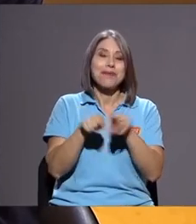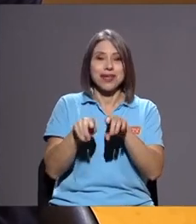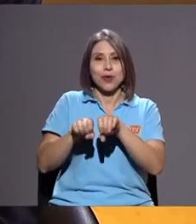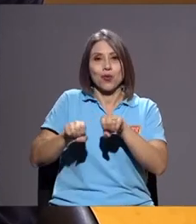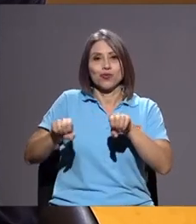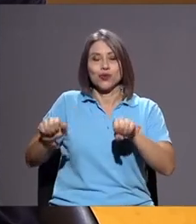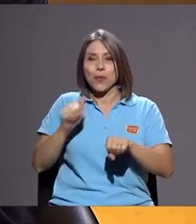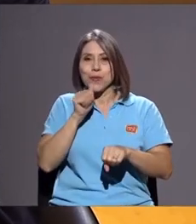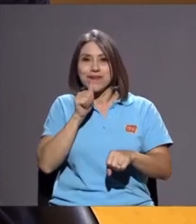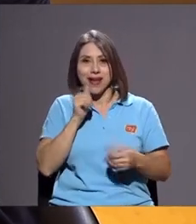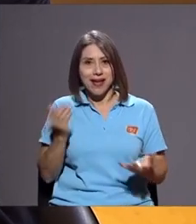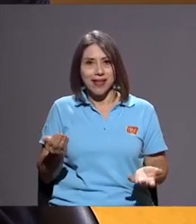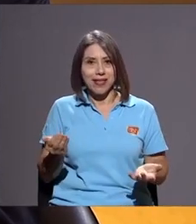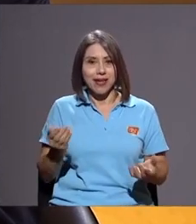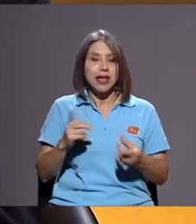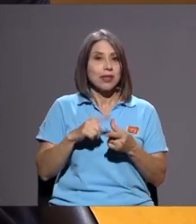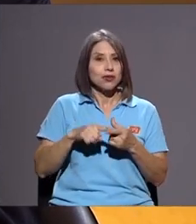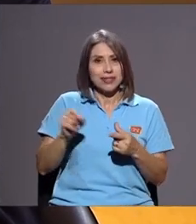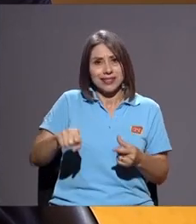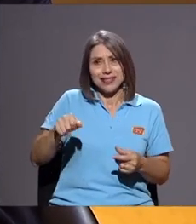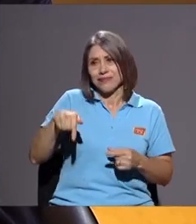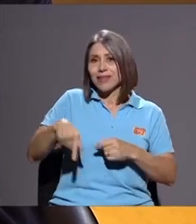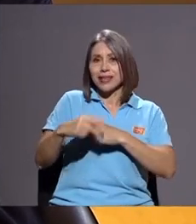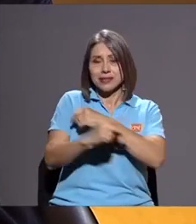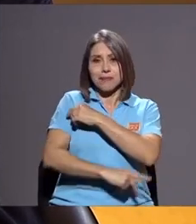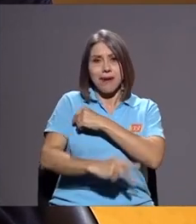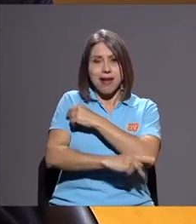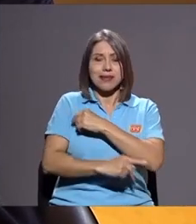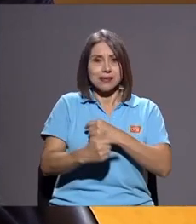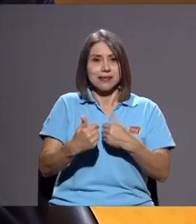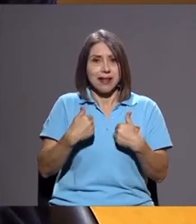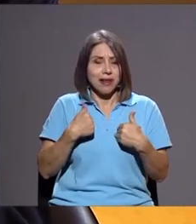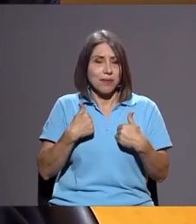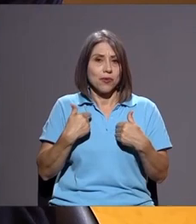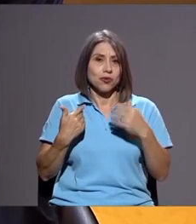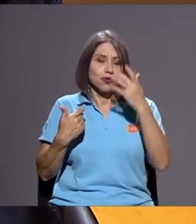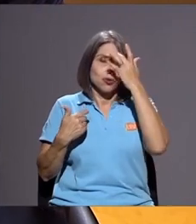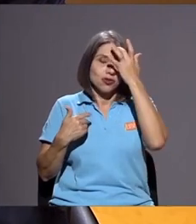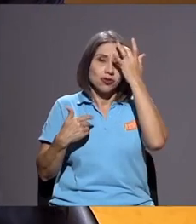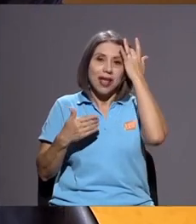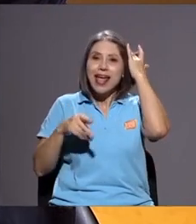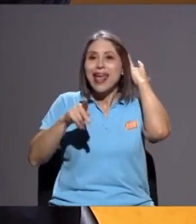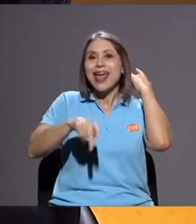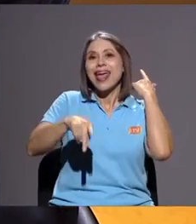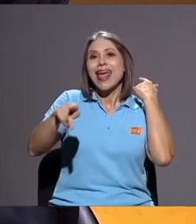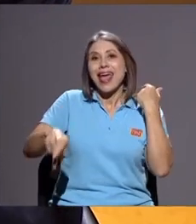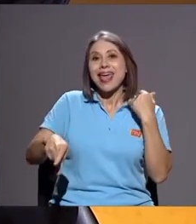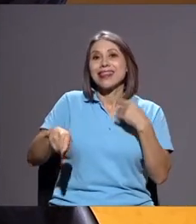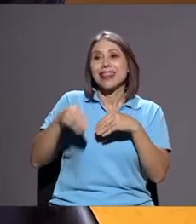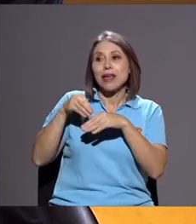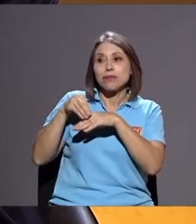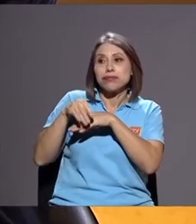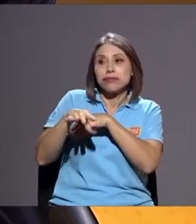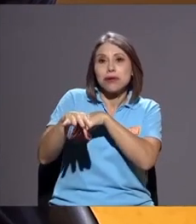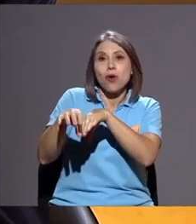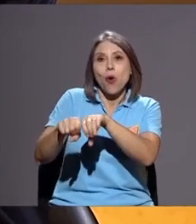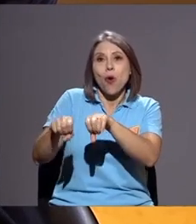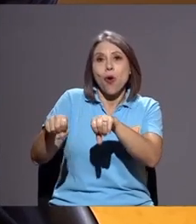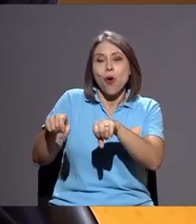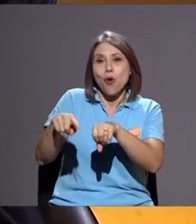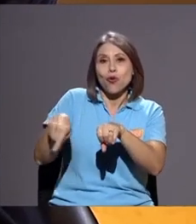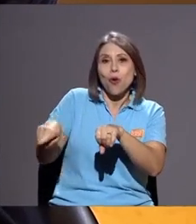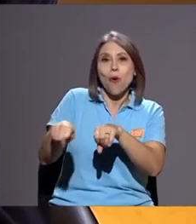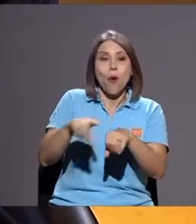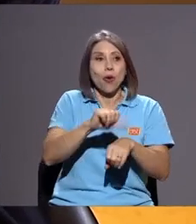privadas entonces si en este país tenemos / corrompen gente que se deja corromper